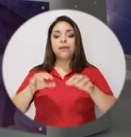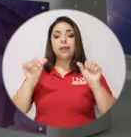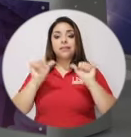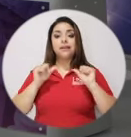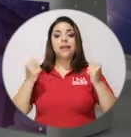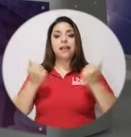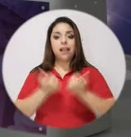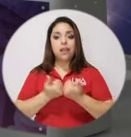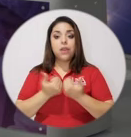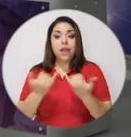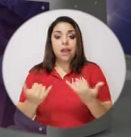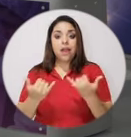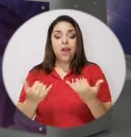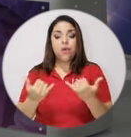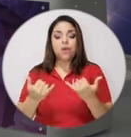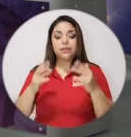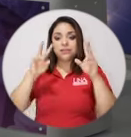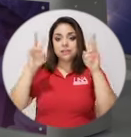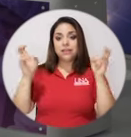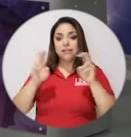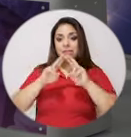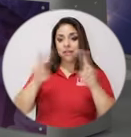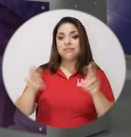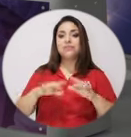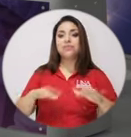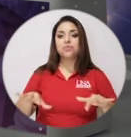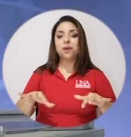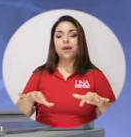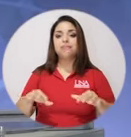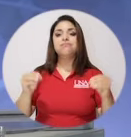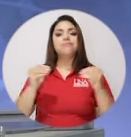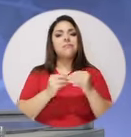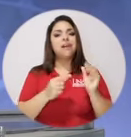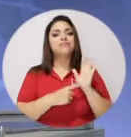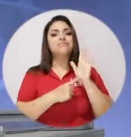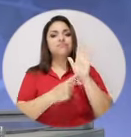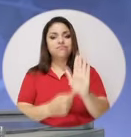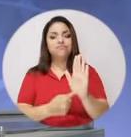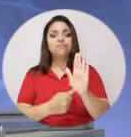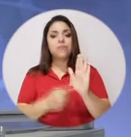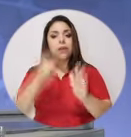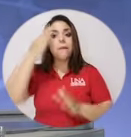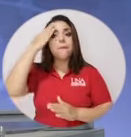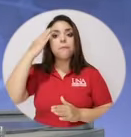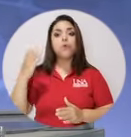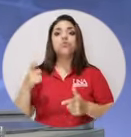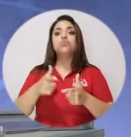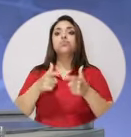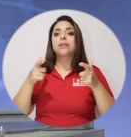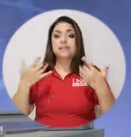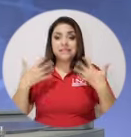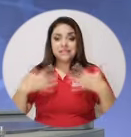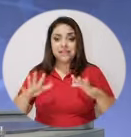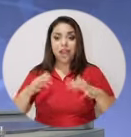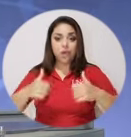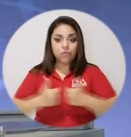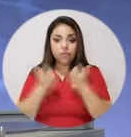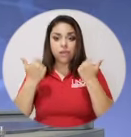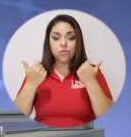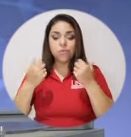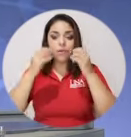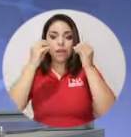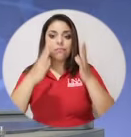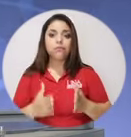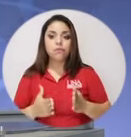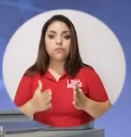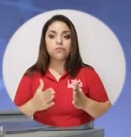dinámica del aula, que ahora con el tema virtual, pues, quedan más en evidencia, porque es un grandísimo, si ya es un reto